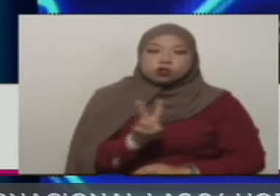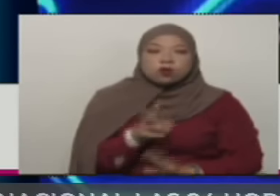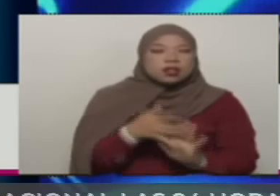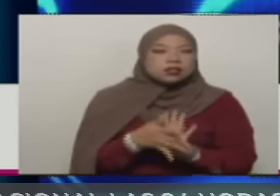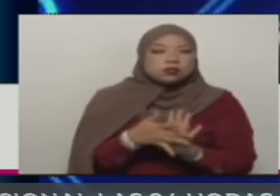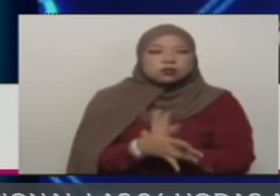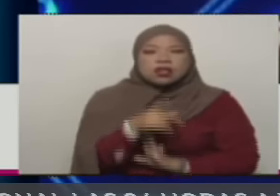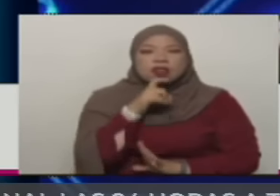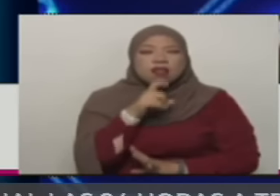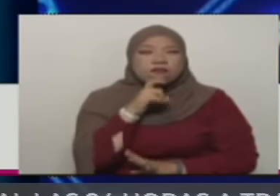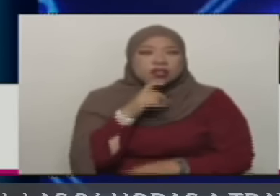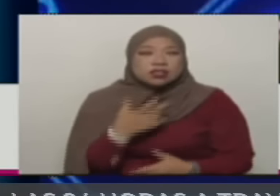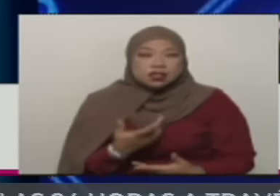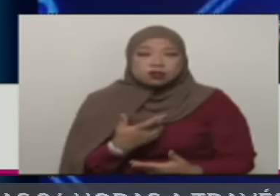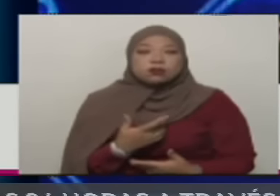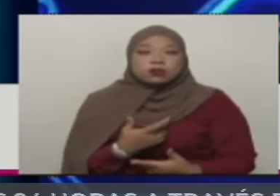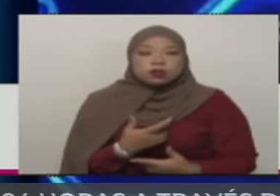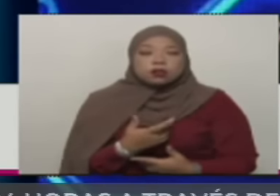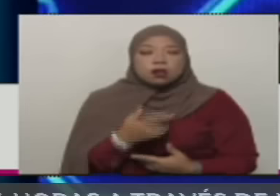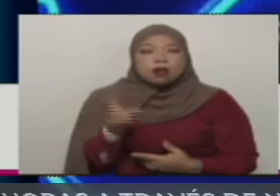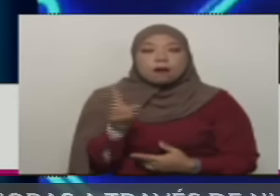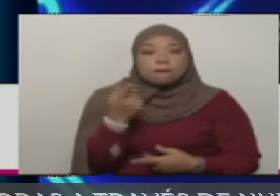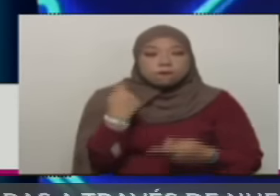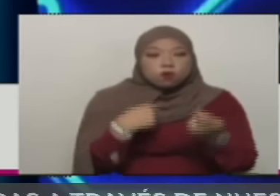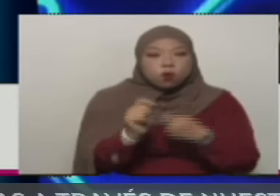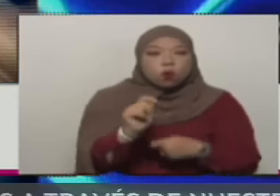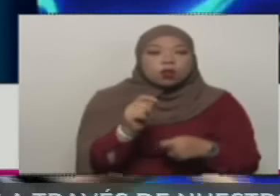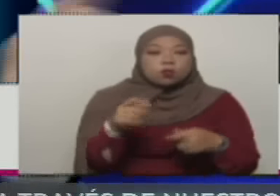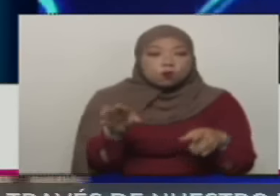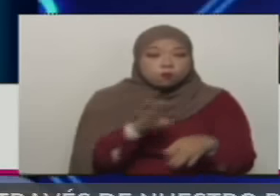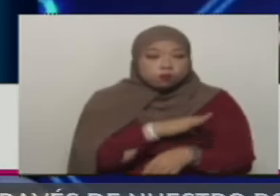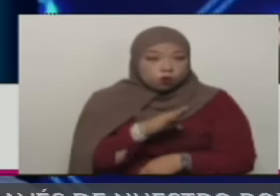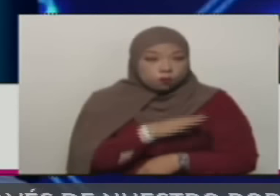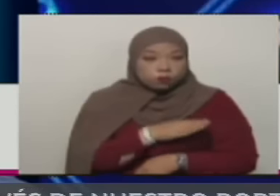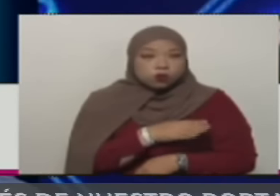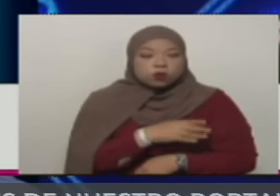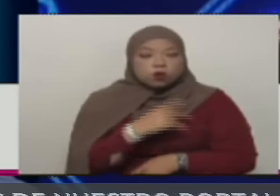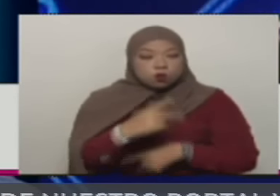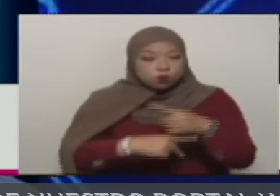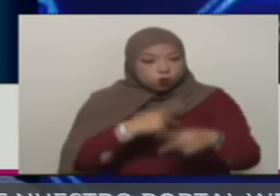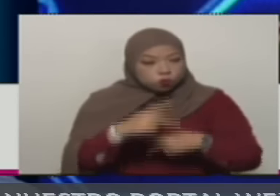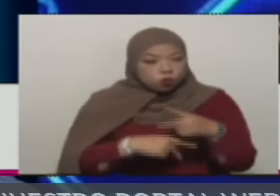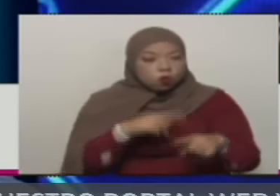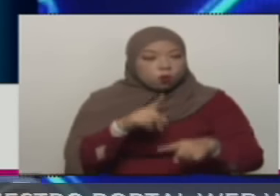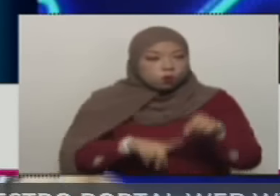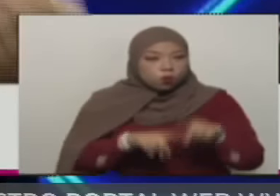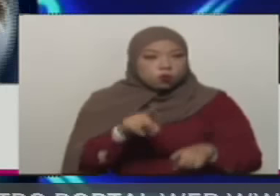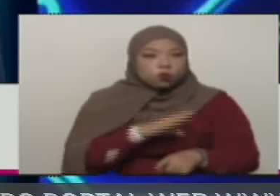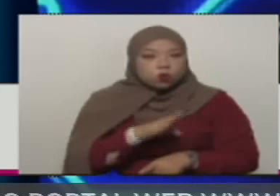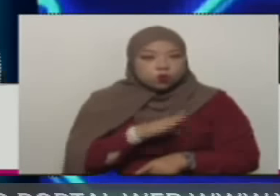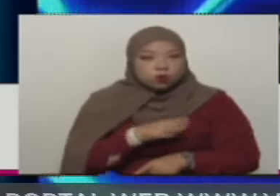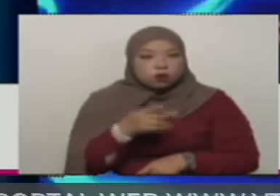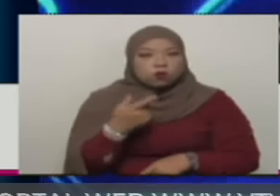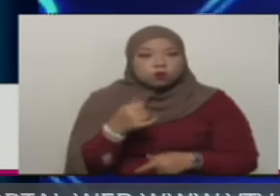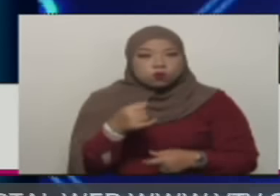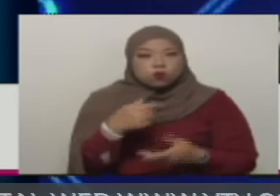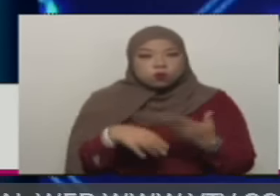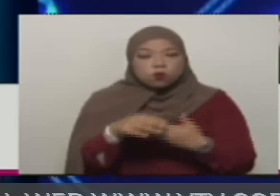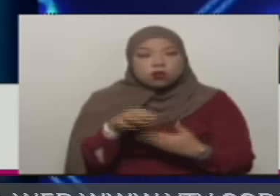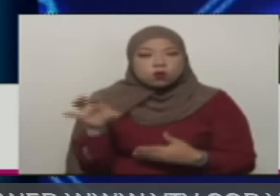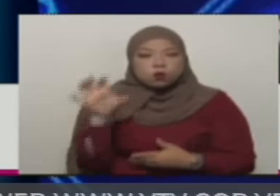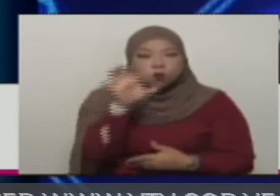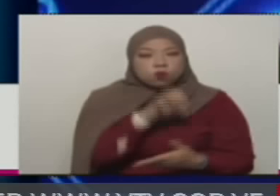es mucho decir. Que un país tenga un mercado robusto para sus productos y para productos traídos del exterior